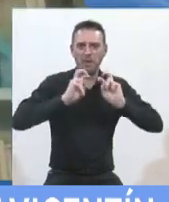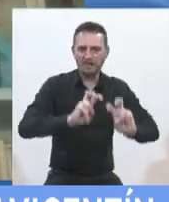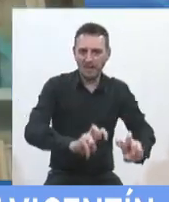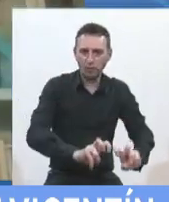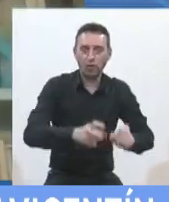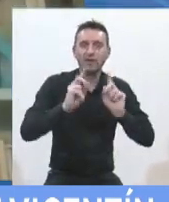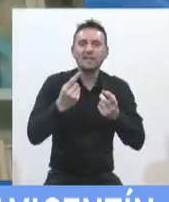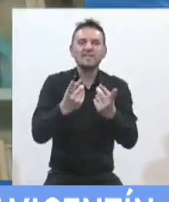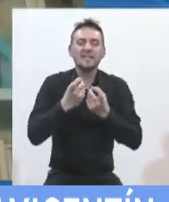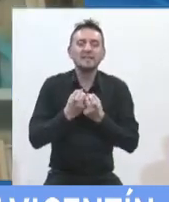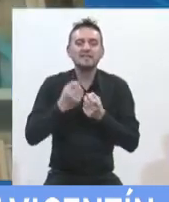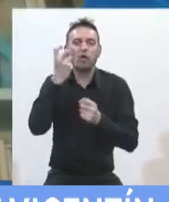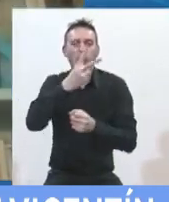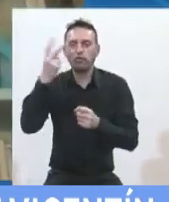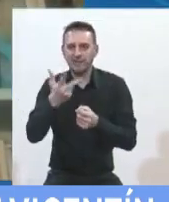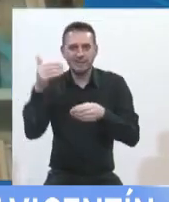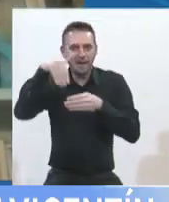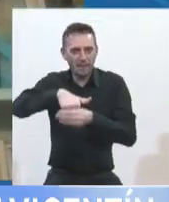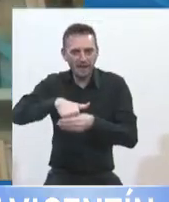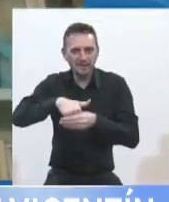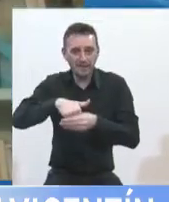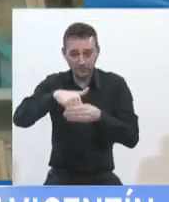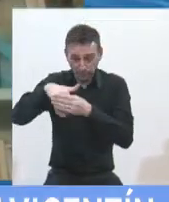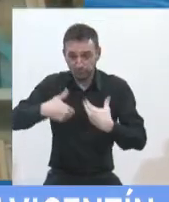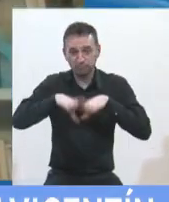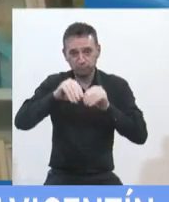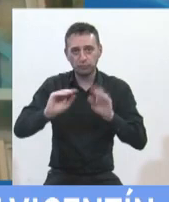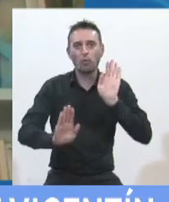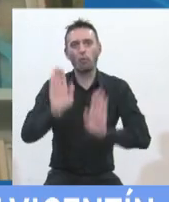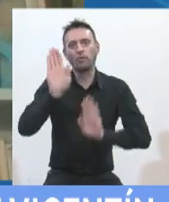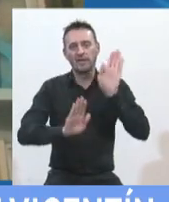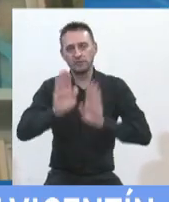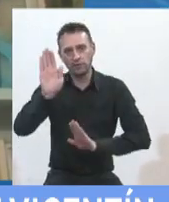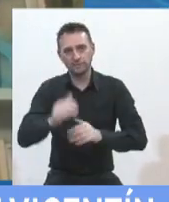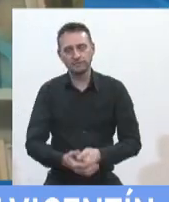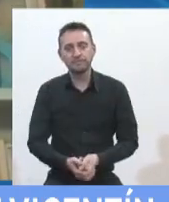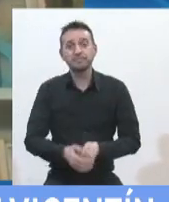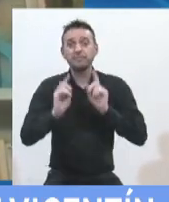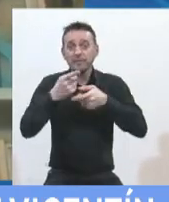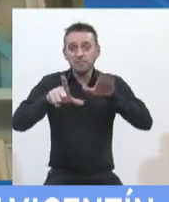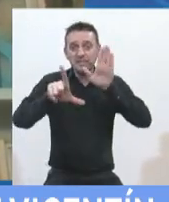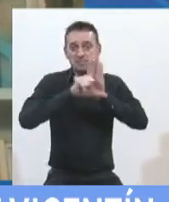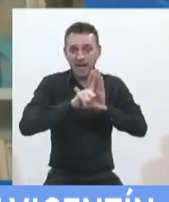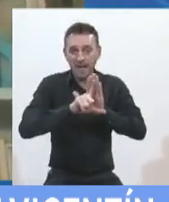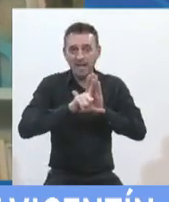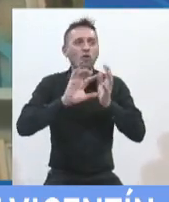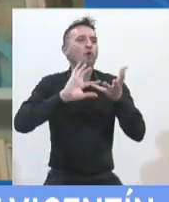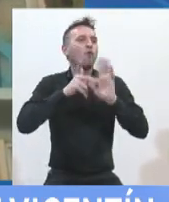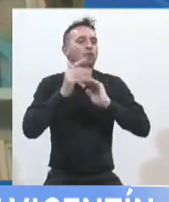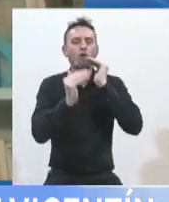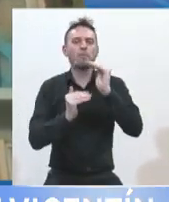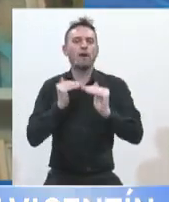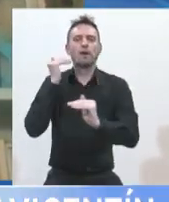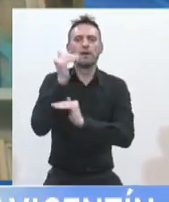se requiere el voto de las dos terceras partes de los miembros integrantes de esta cámara esta ley es una manera de saltar